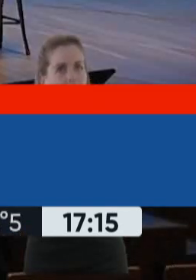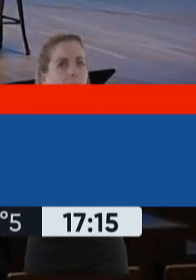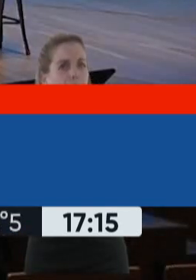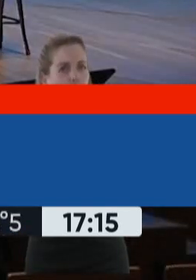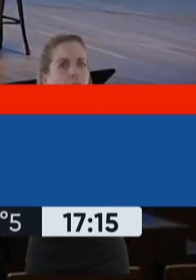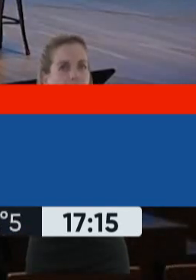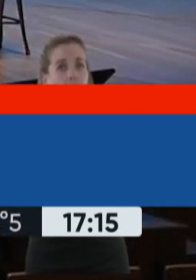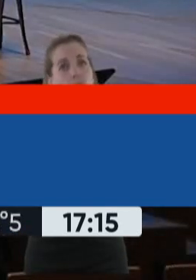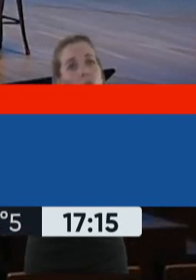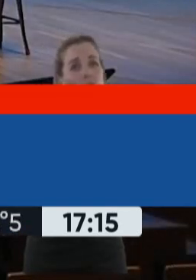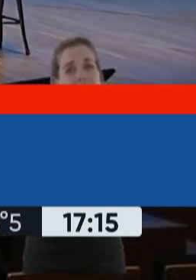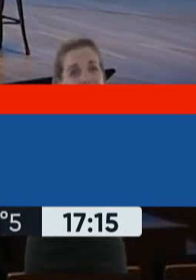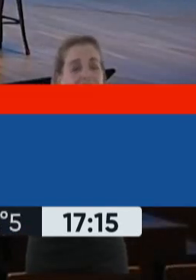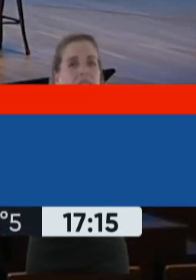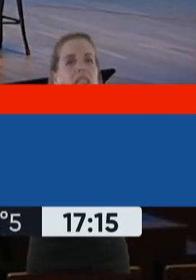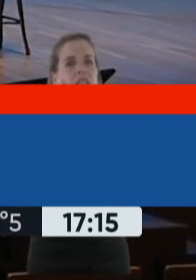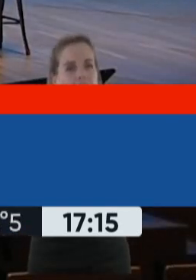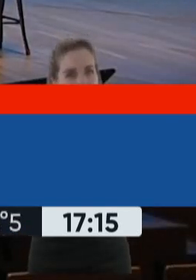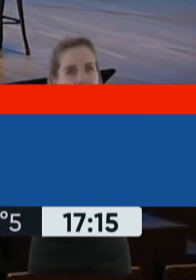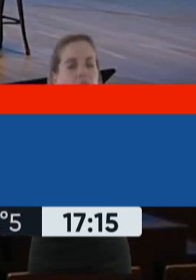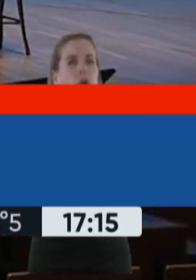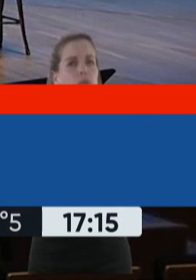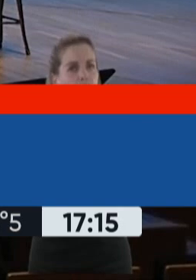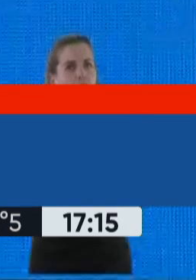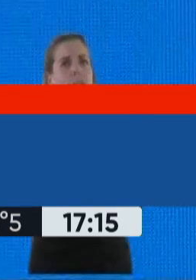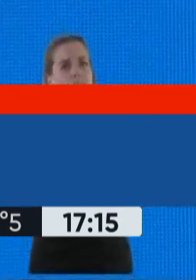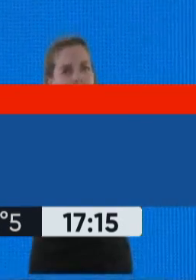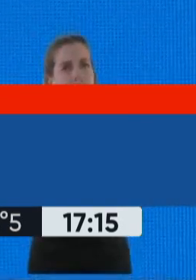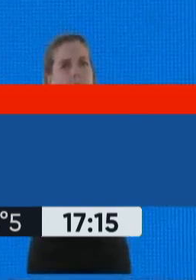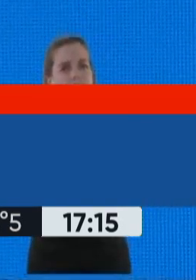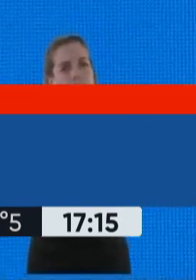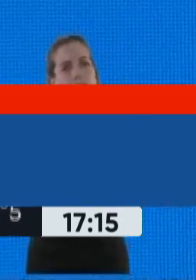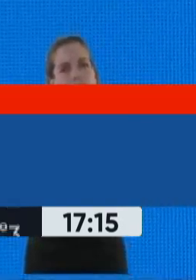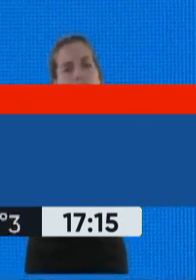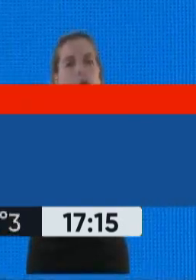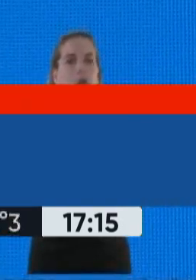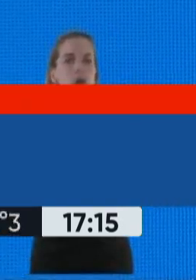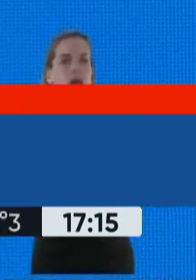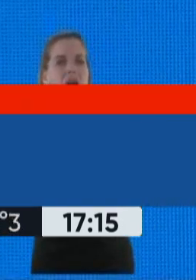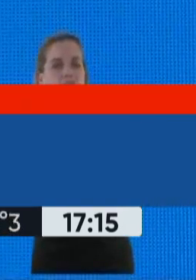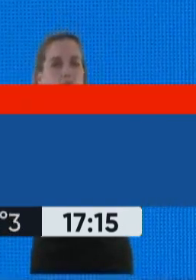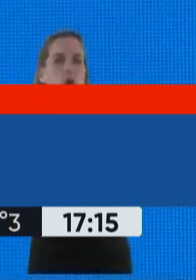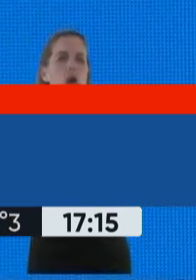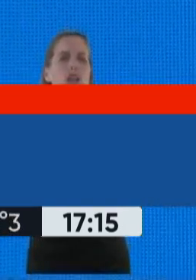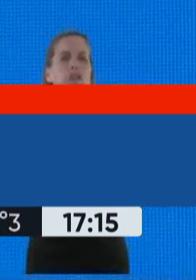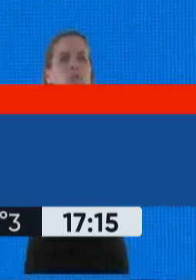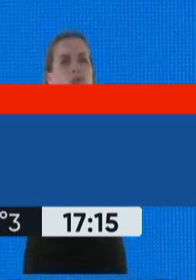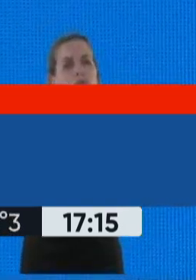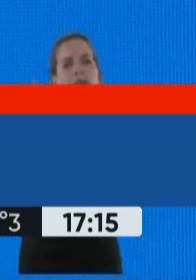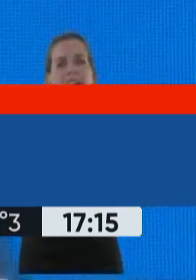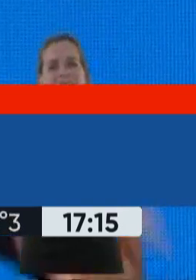fueron muy comprensibles a los productores teatrales, a los artistas, a los músicos. Todos